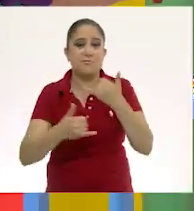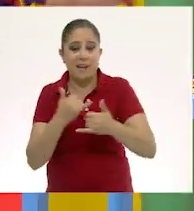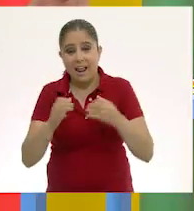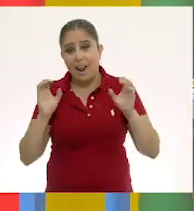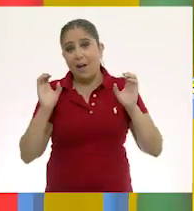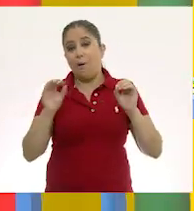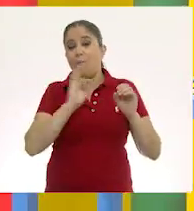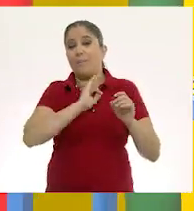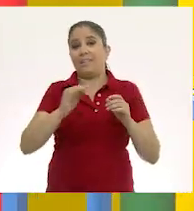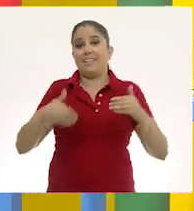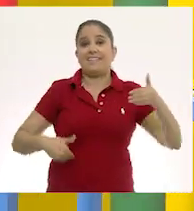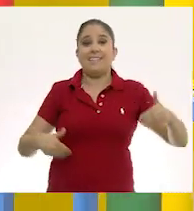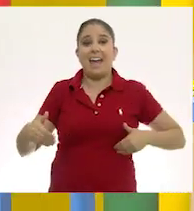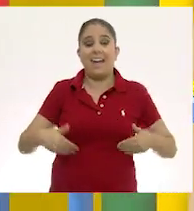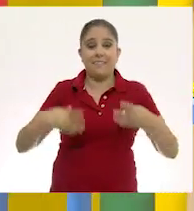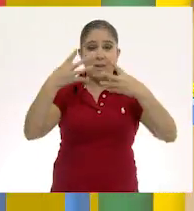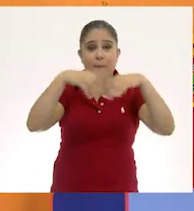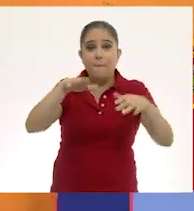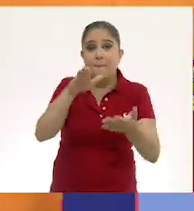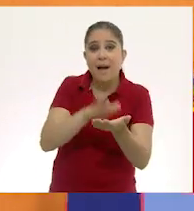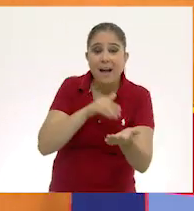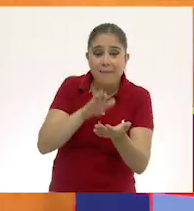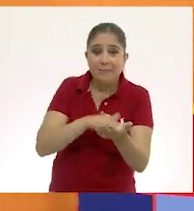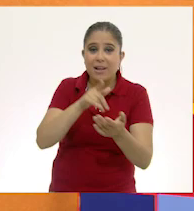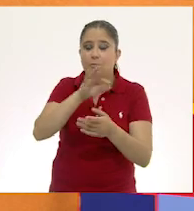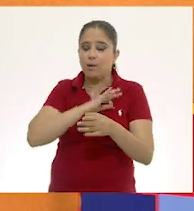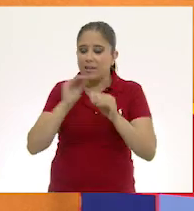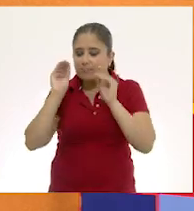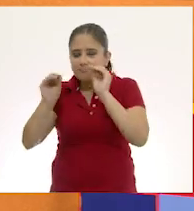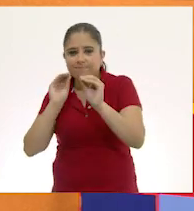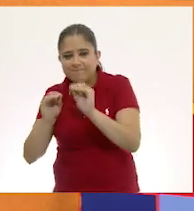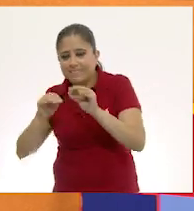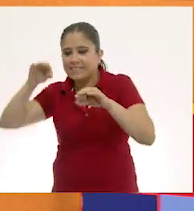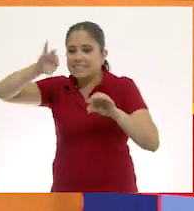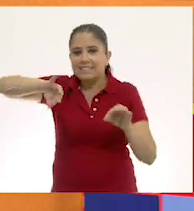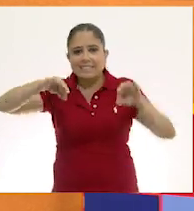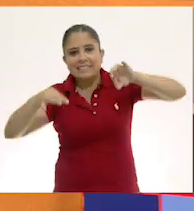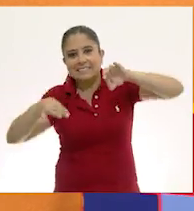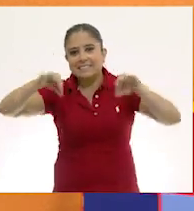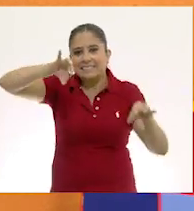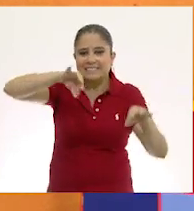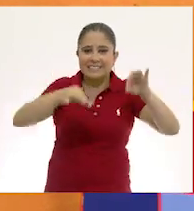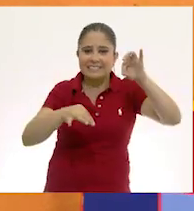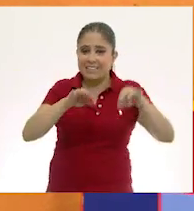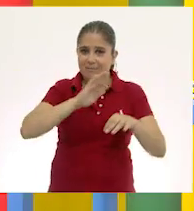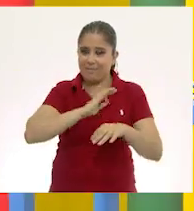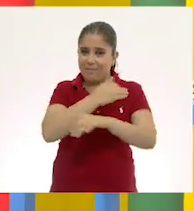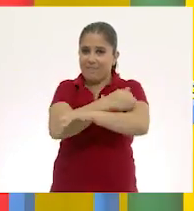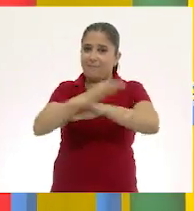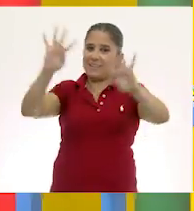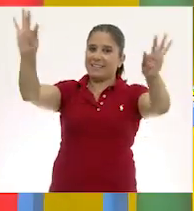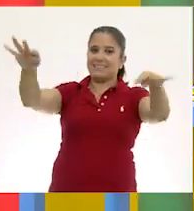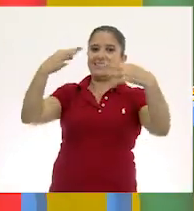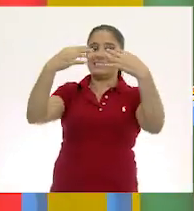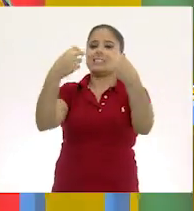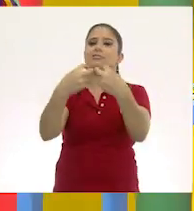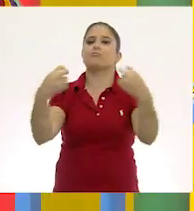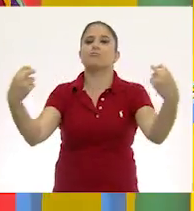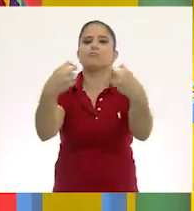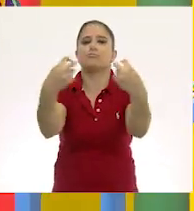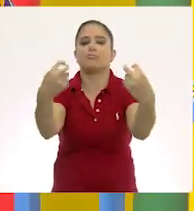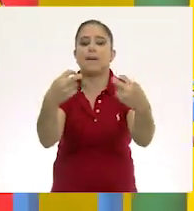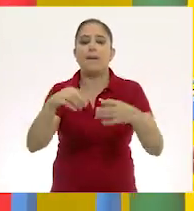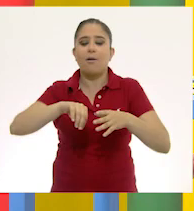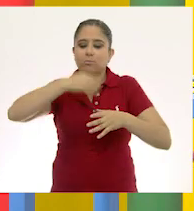el teatro de papel. De papel, claro. ¿Verdad? Lo construimos, lo hacemos y le damos una función a nuestra familia. Se sientan todos, hacemos